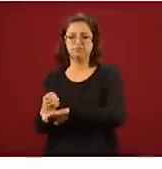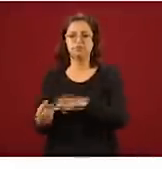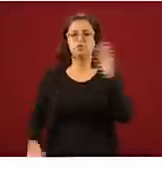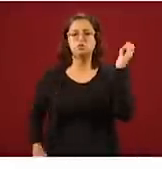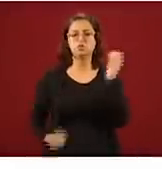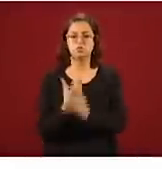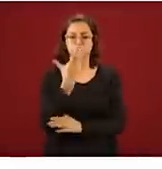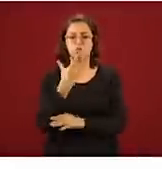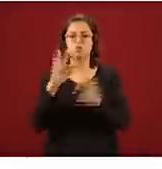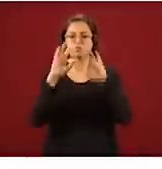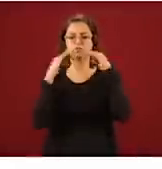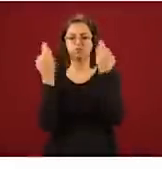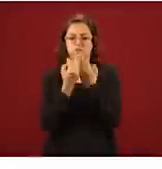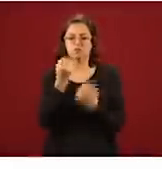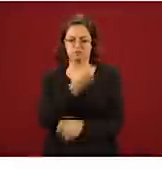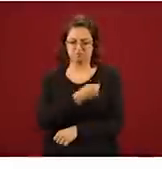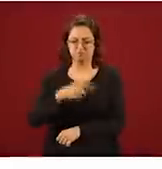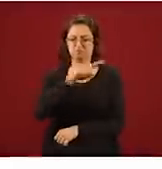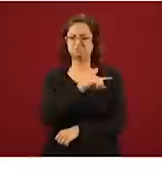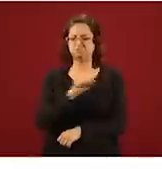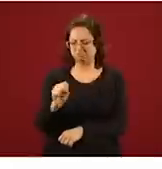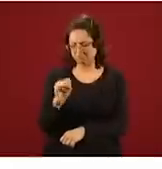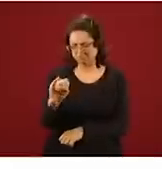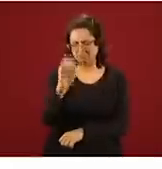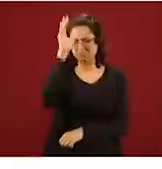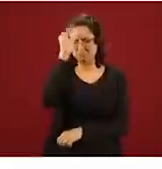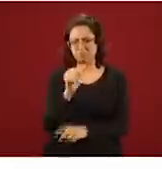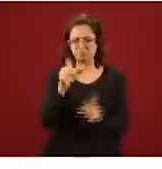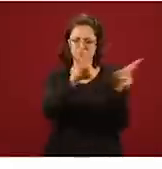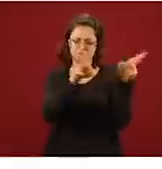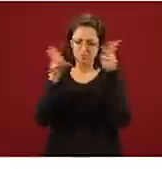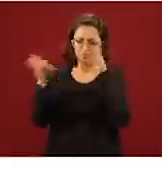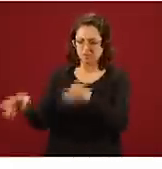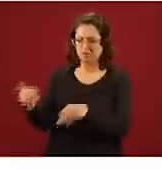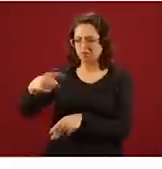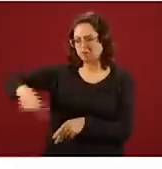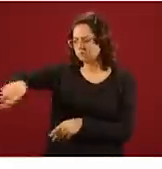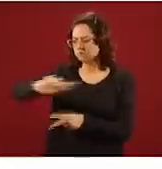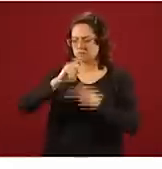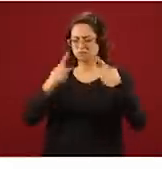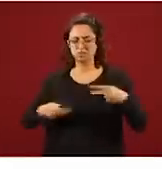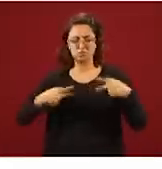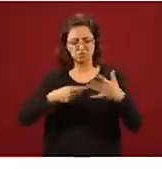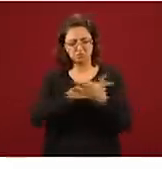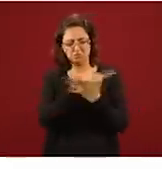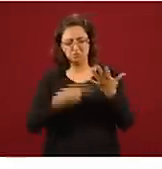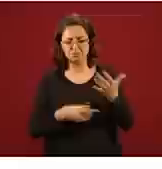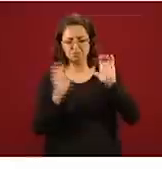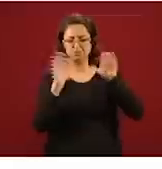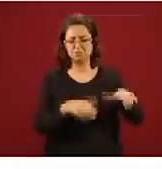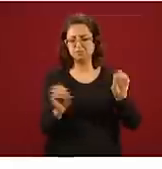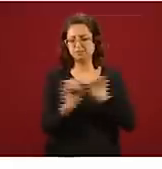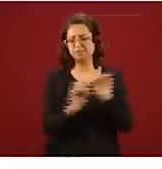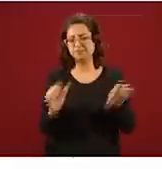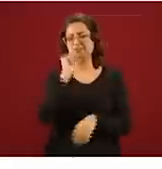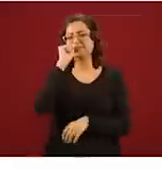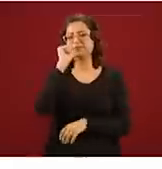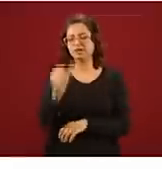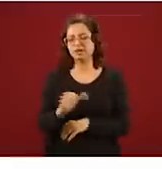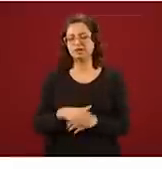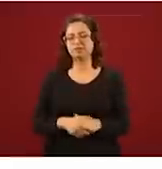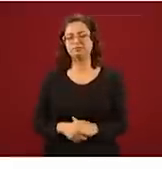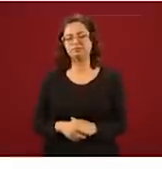nuevo modelo de salud dirigido a la población sin seguridad social. Ahorita vamos a ver quiénes